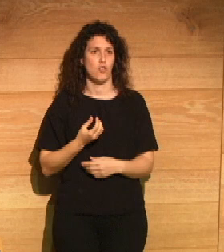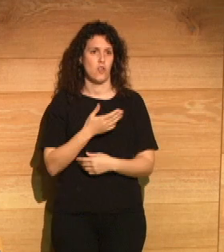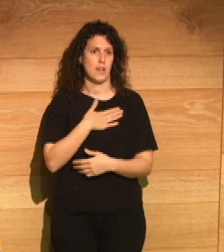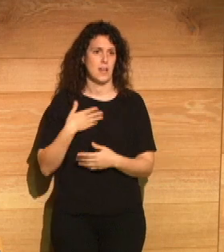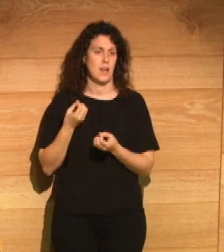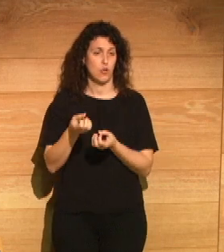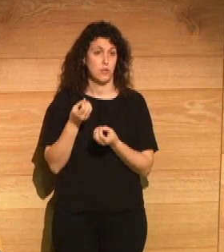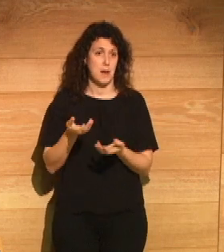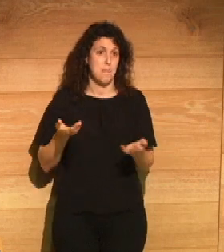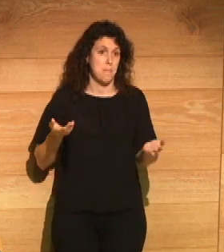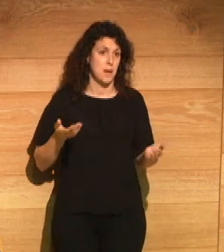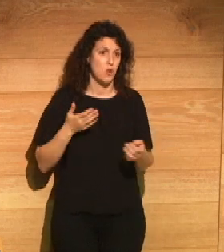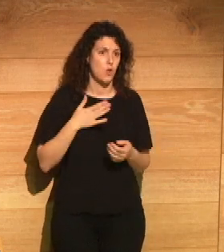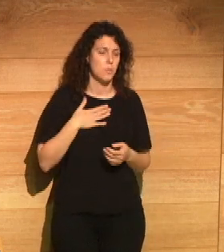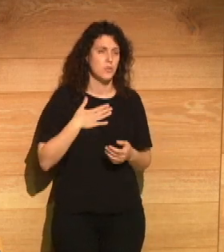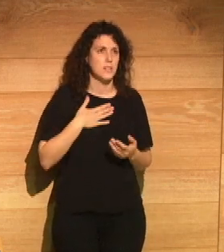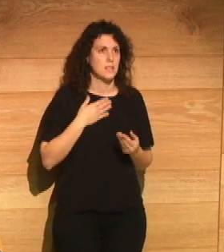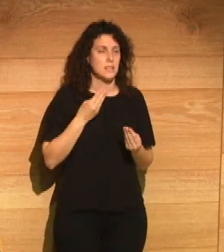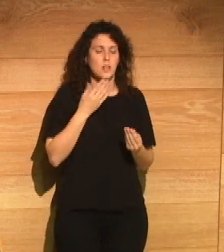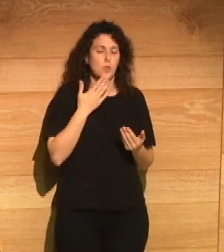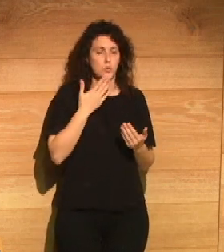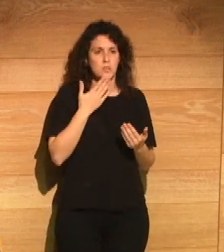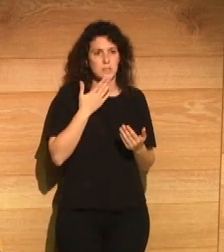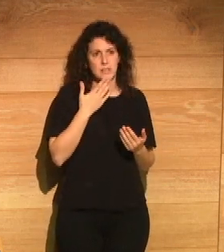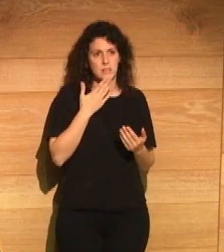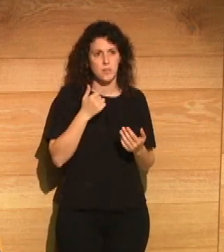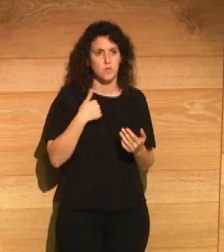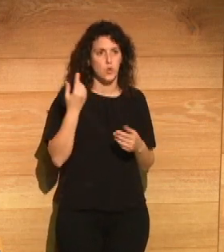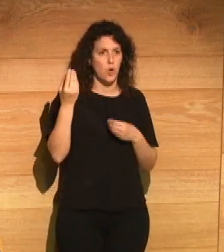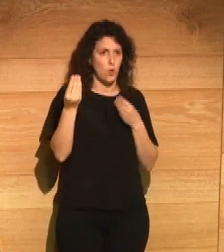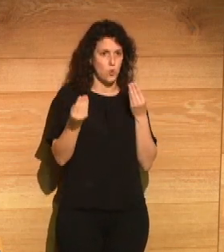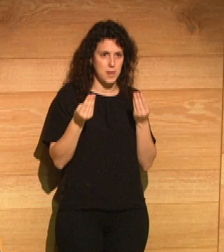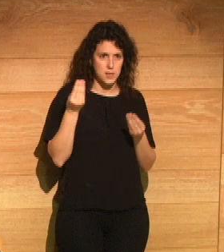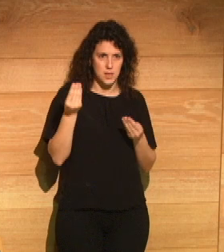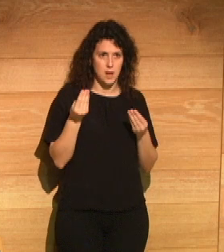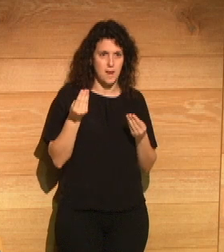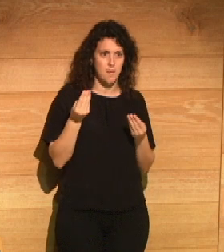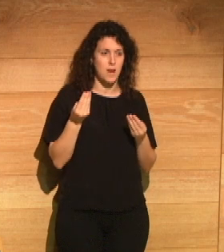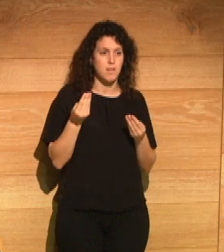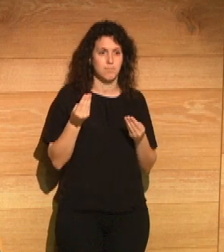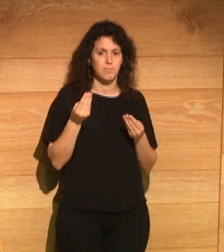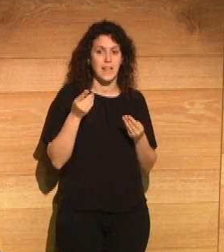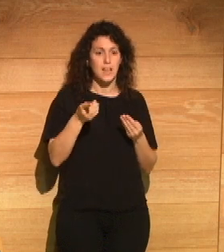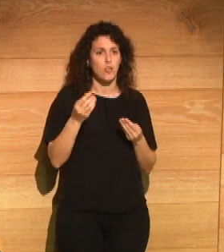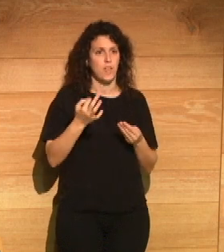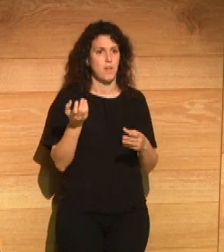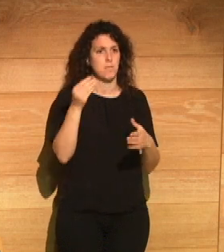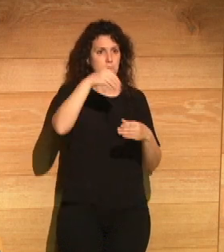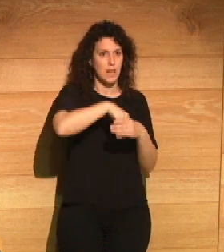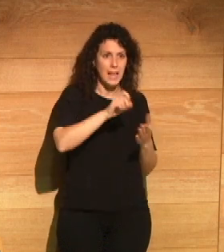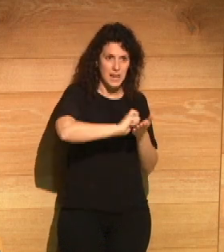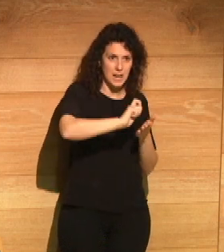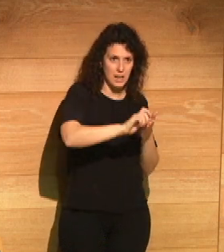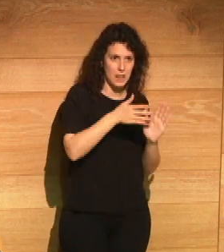maneras como que se me incrustó, se me cruzó por el camino, y entonces la inserté en la narración, y luego